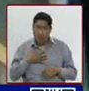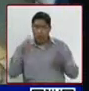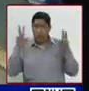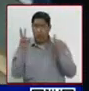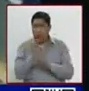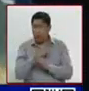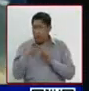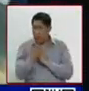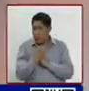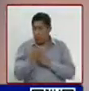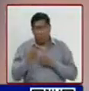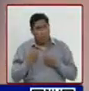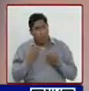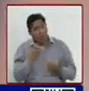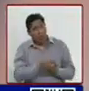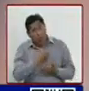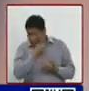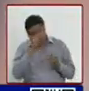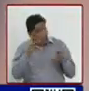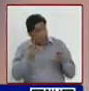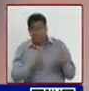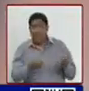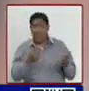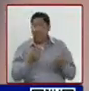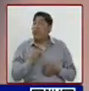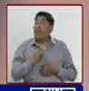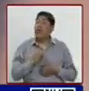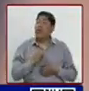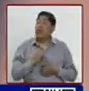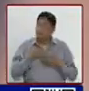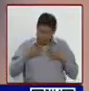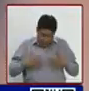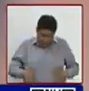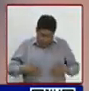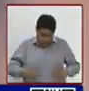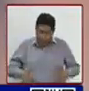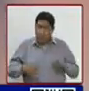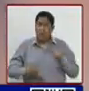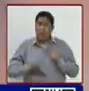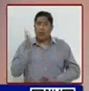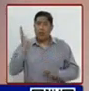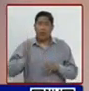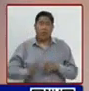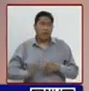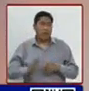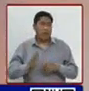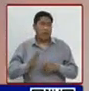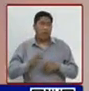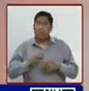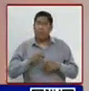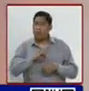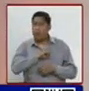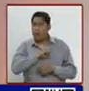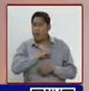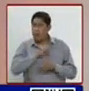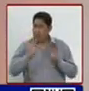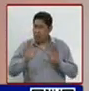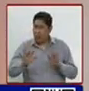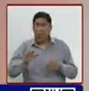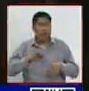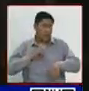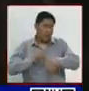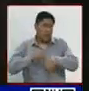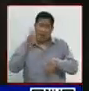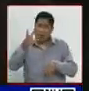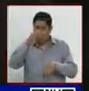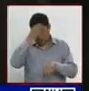pues le di el dinero y ya. Me dijo, estoy ahorita de civil, porque ahorita ya voy a ir a La Pando, bueno, en La Pando me voy a ingresar, porque tengo a las